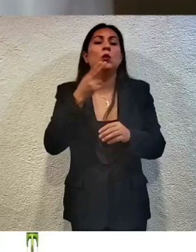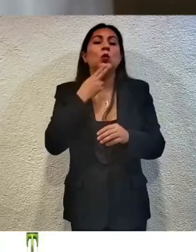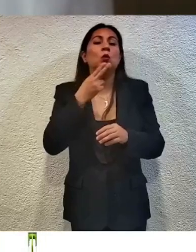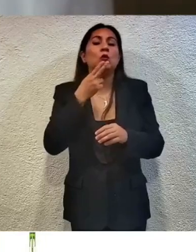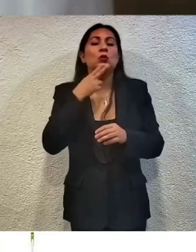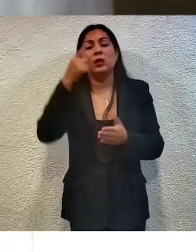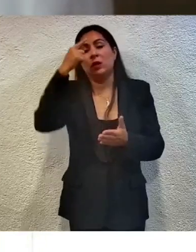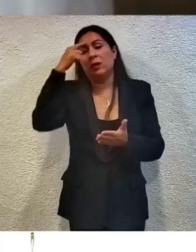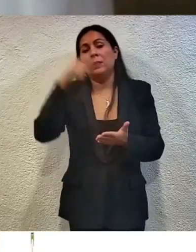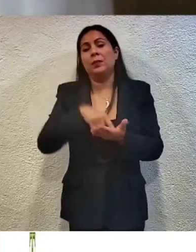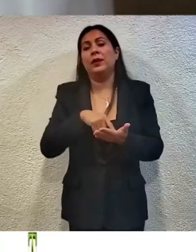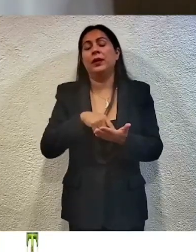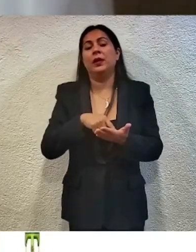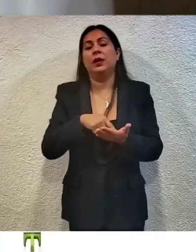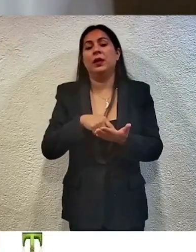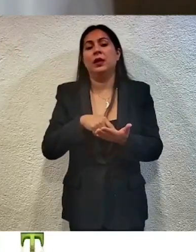para